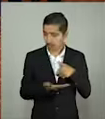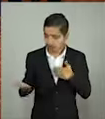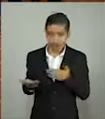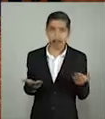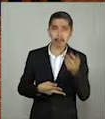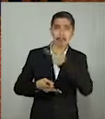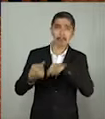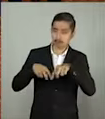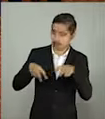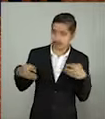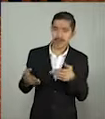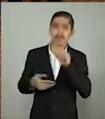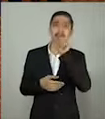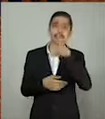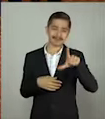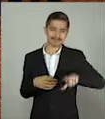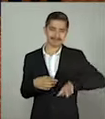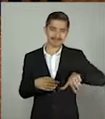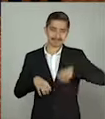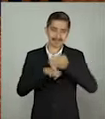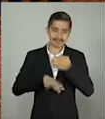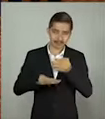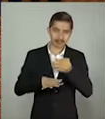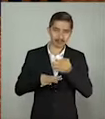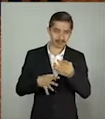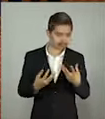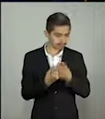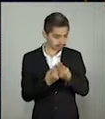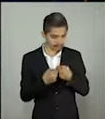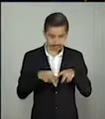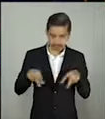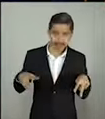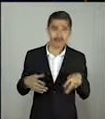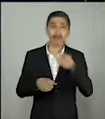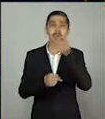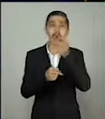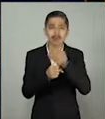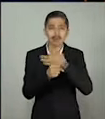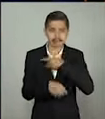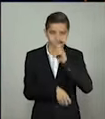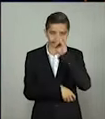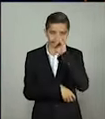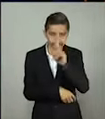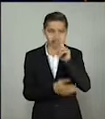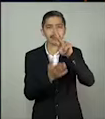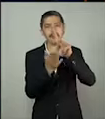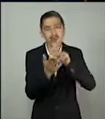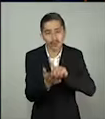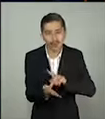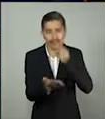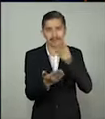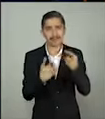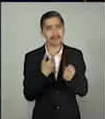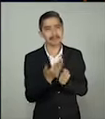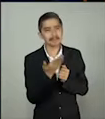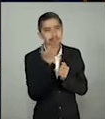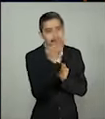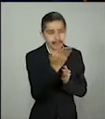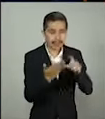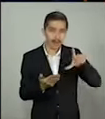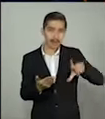aquí presente y el gobierno del estado. Hoy, respetuosamente, volvemos a